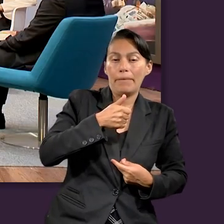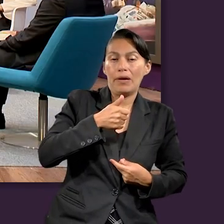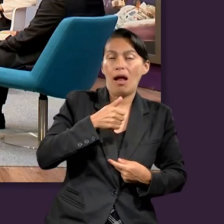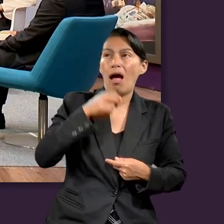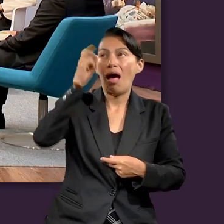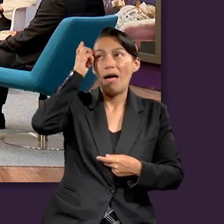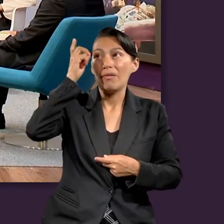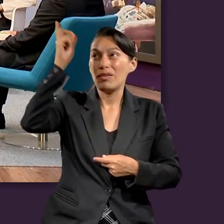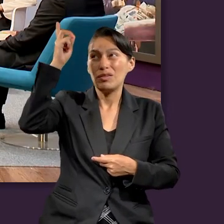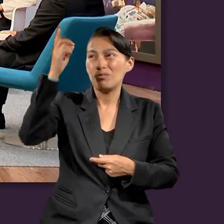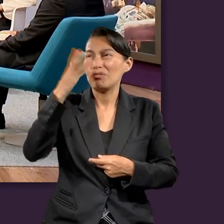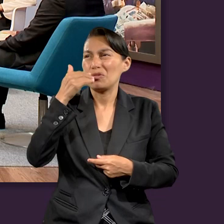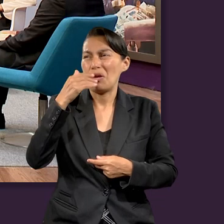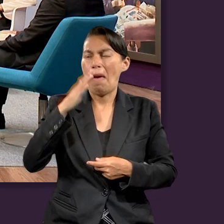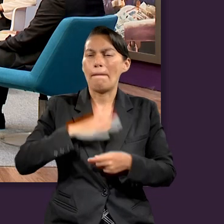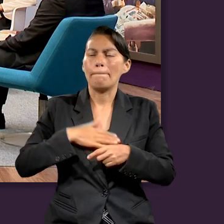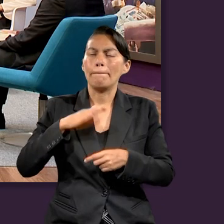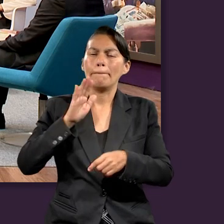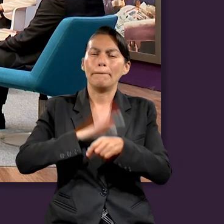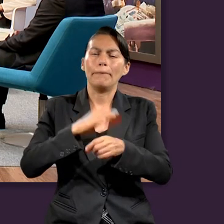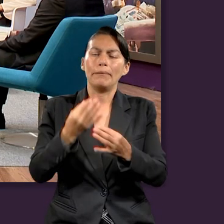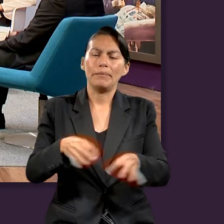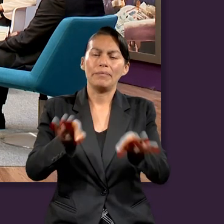ponerse en el lugar de Dios.